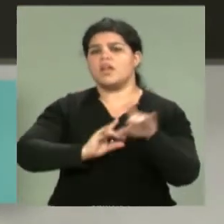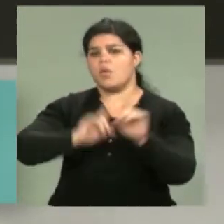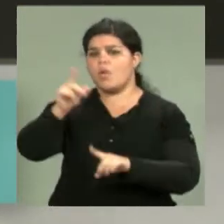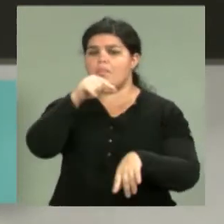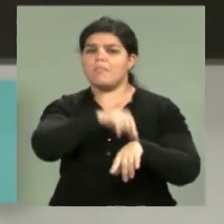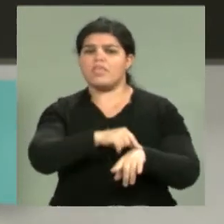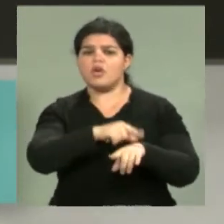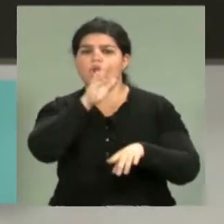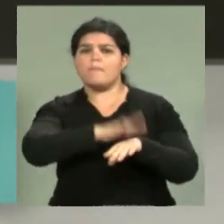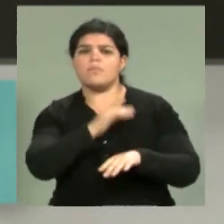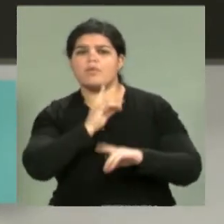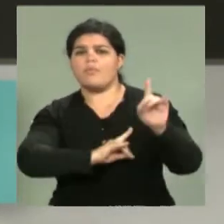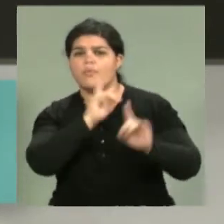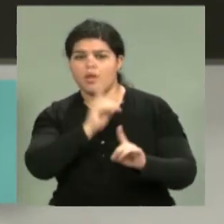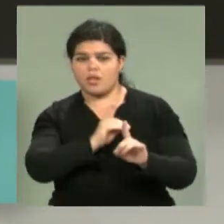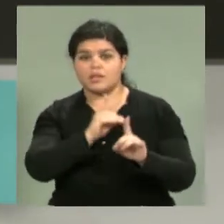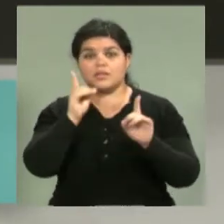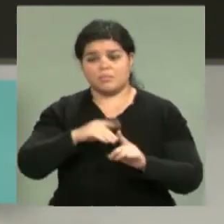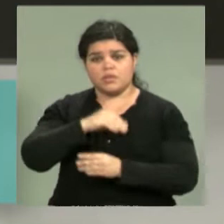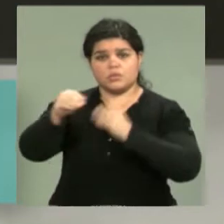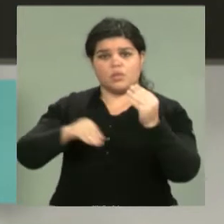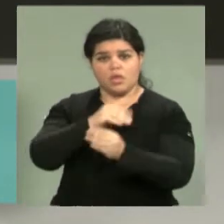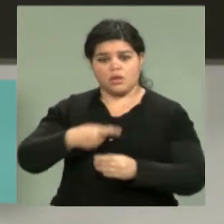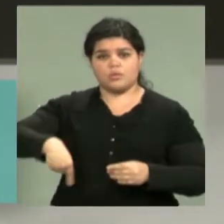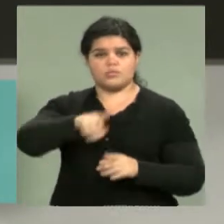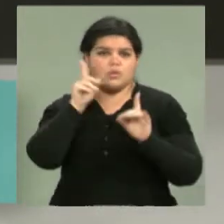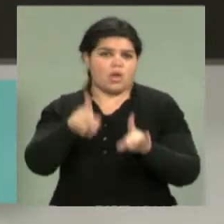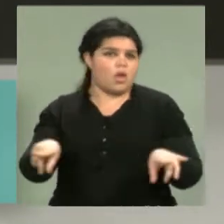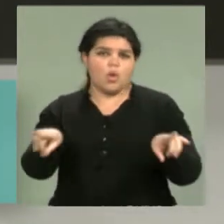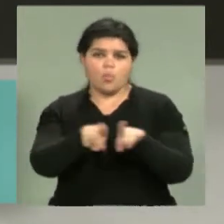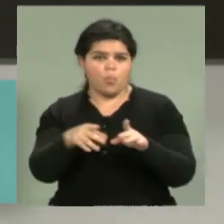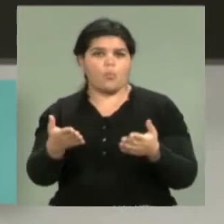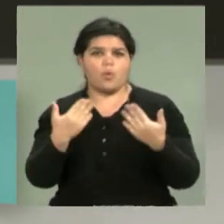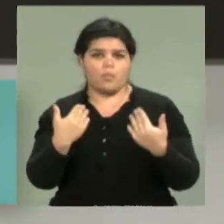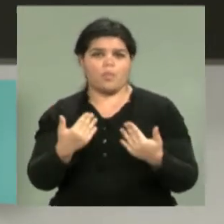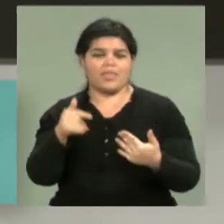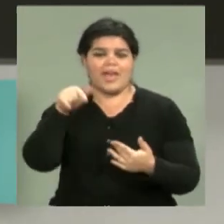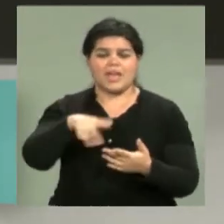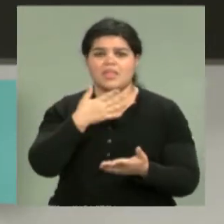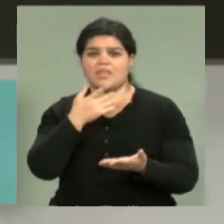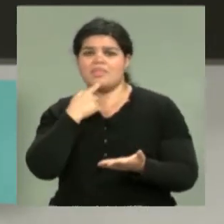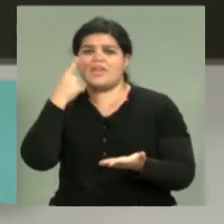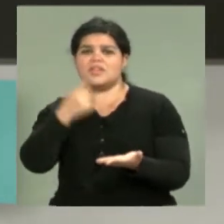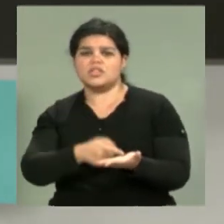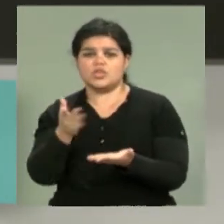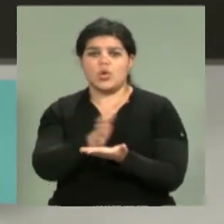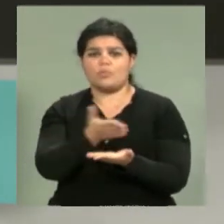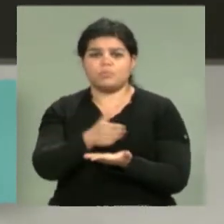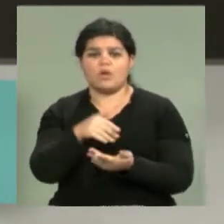médicos y de nosotros como ciudadanos también, como familiares que podemos estar en esa situación en este momento más